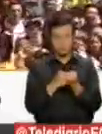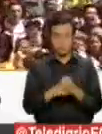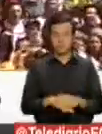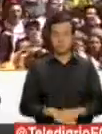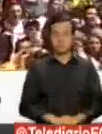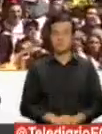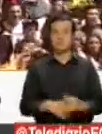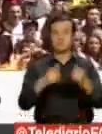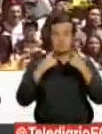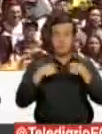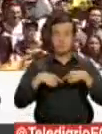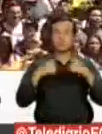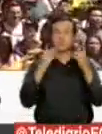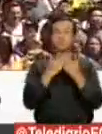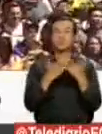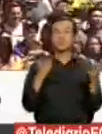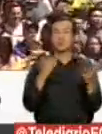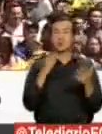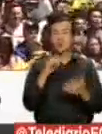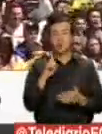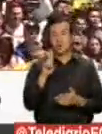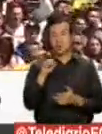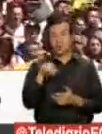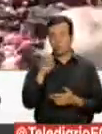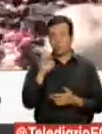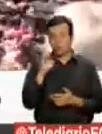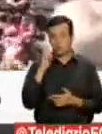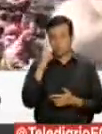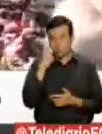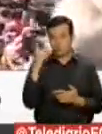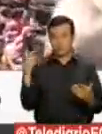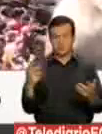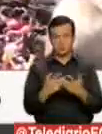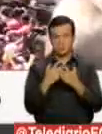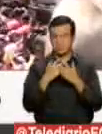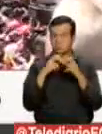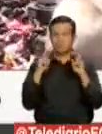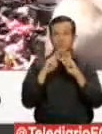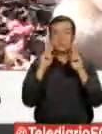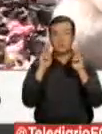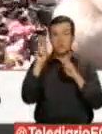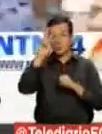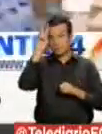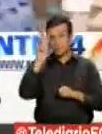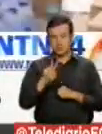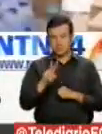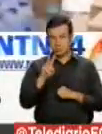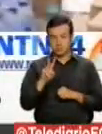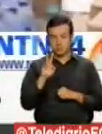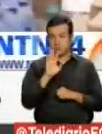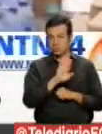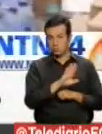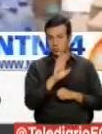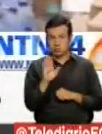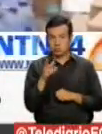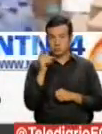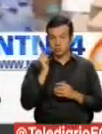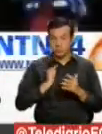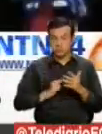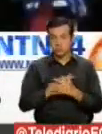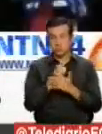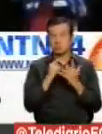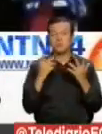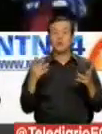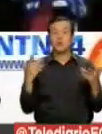los dio junto a su homólogo Iván Duque, con el que mostró un frente unido en lo relativo a Venezuela. Ninguno de los dos dio detalles